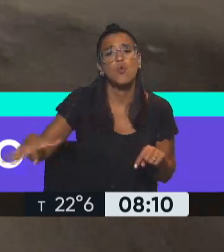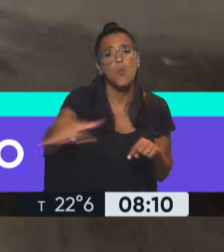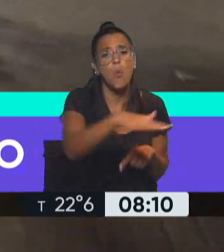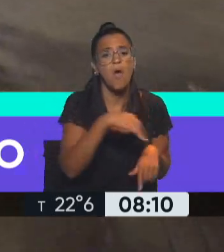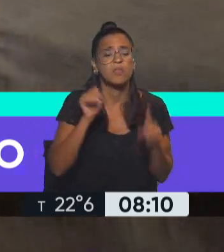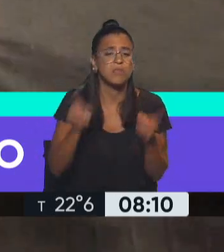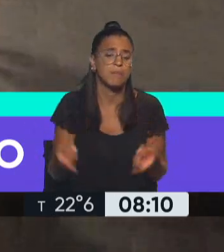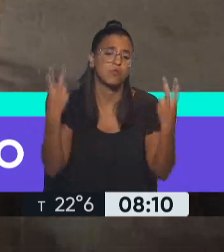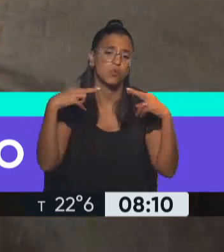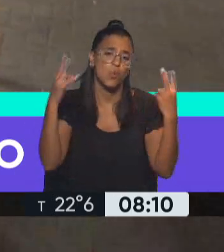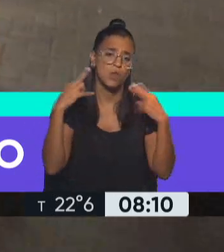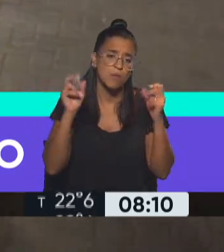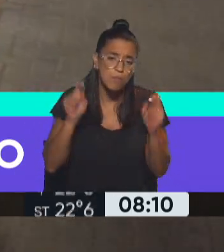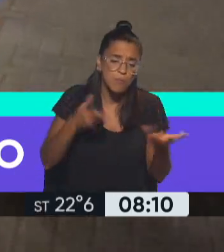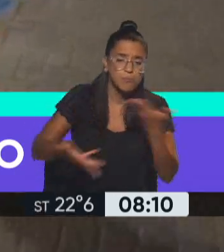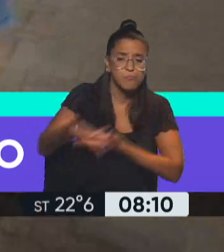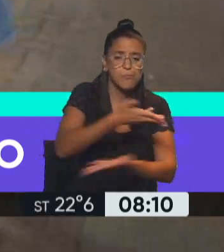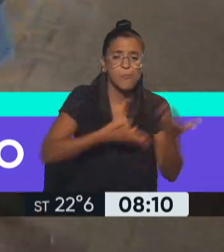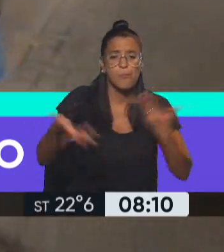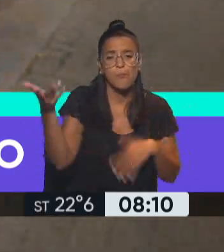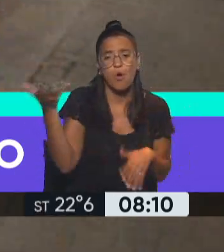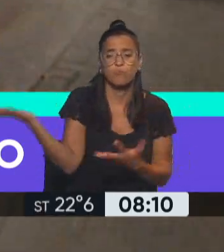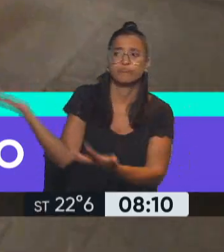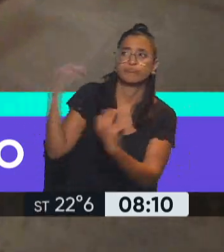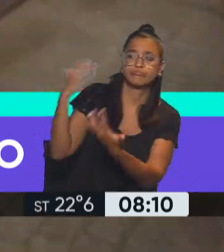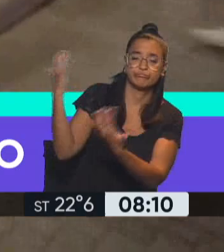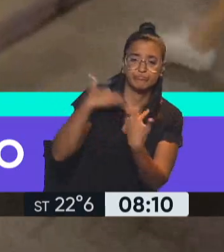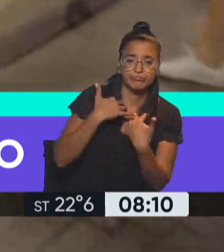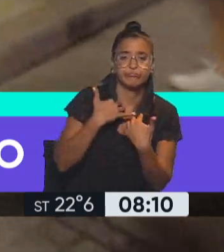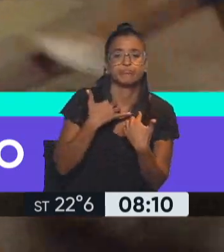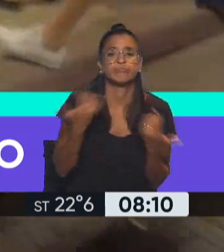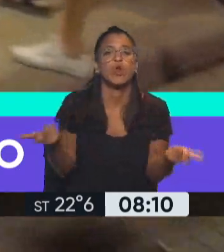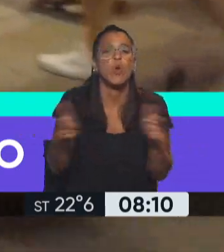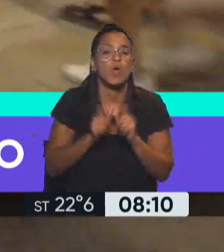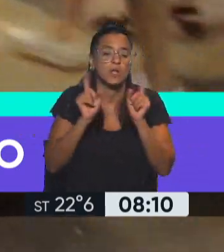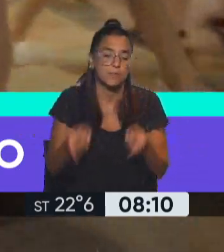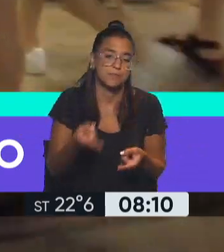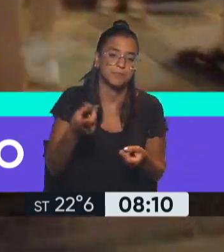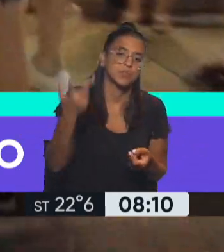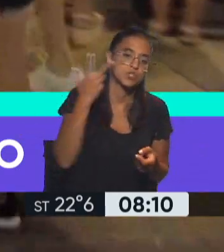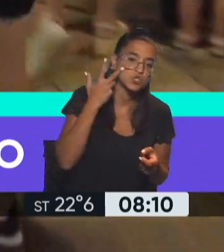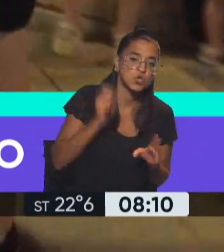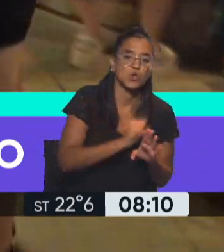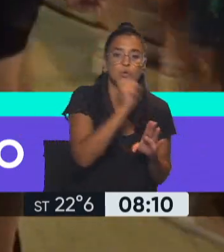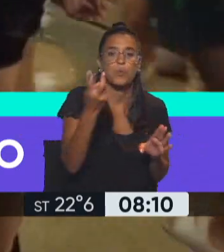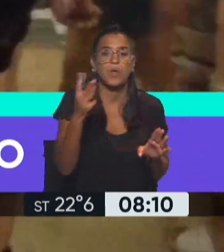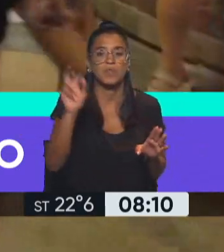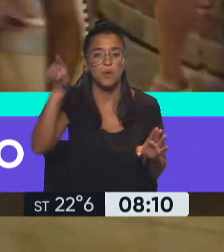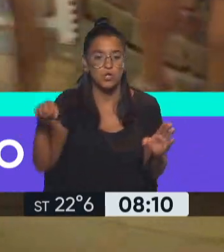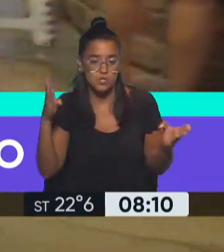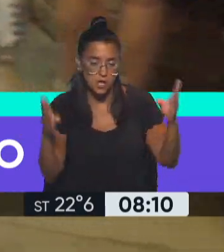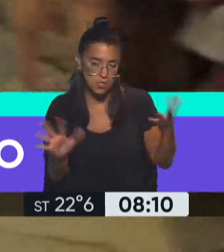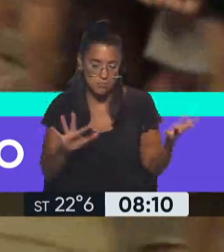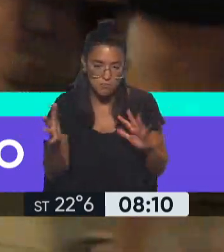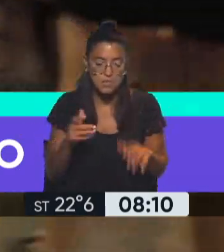que dependen más del turismo corporativo del turismo internacional y el turismo de reuniones que están entre el 18 y el 20 por ciento si